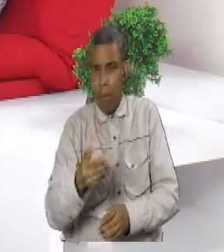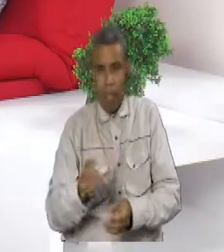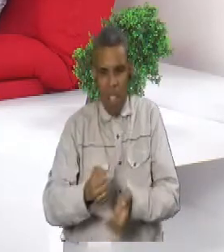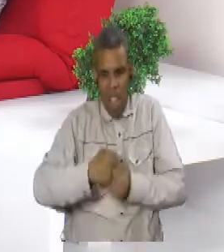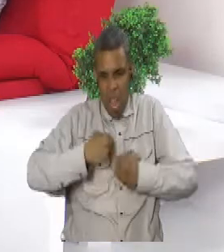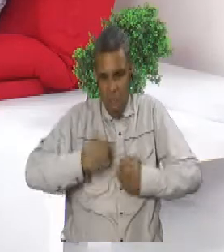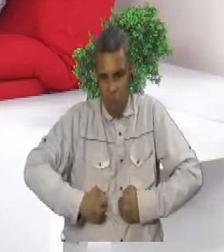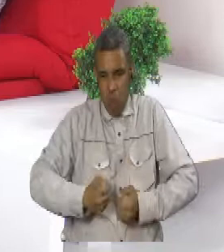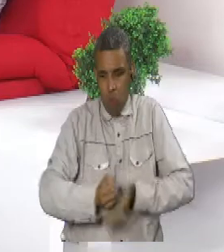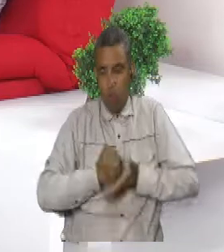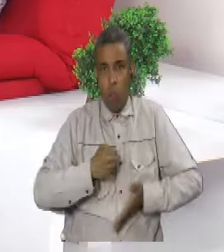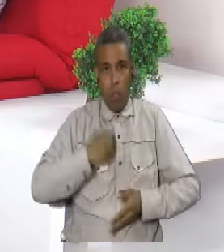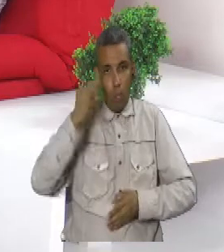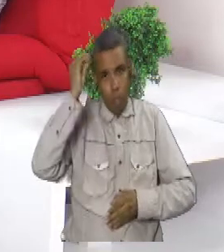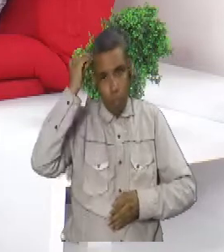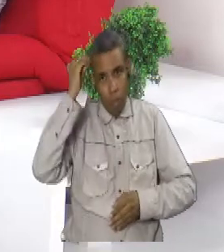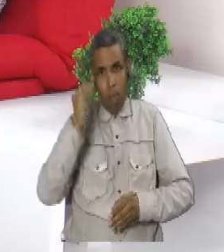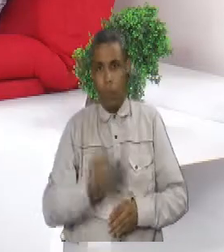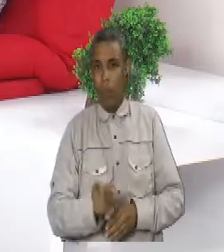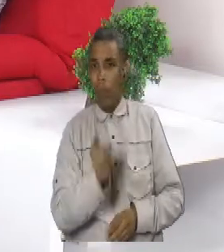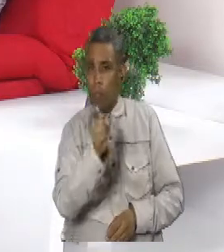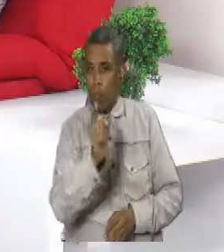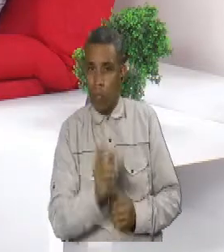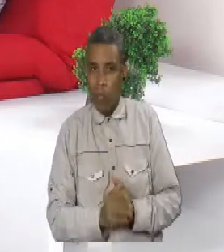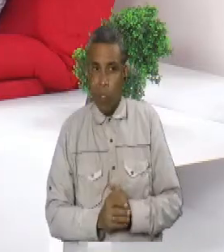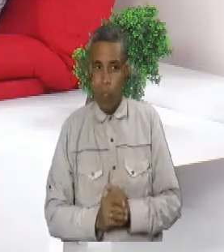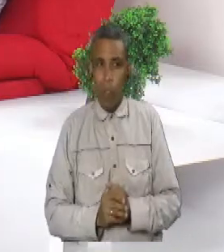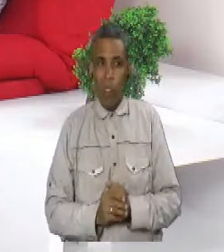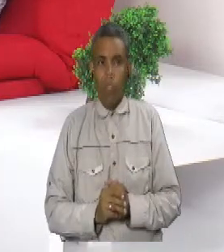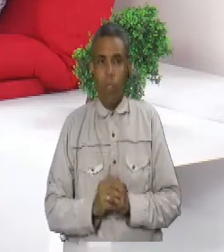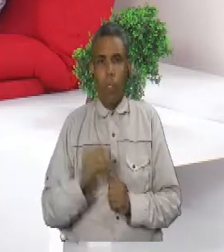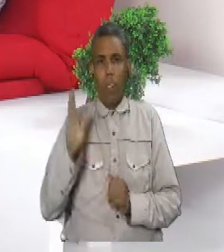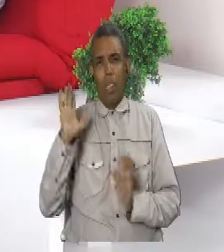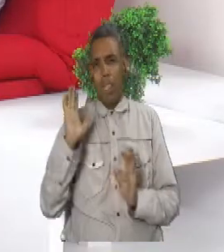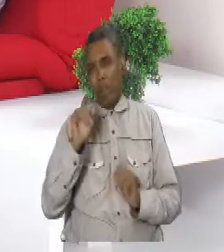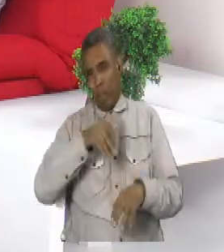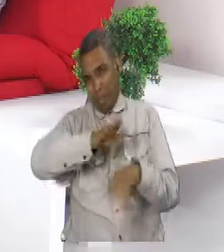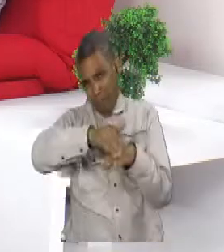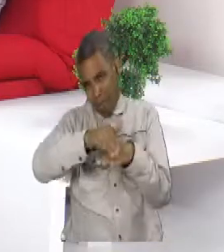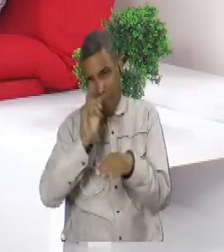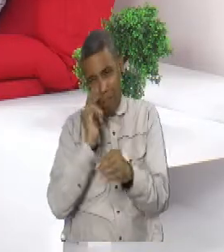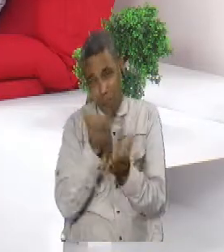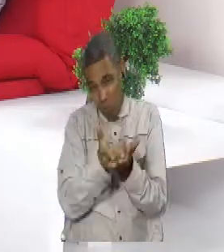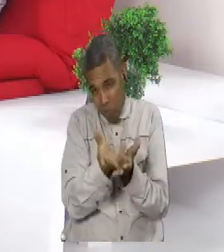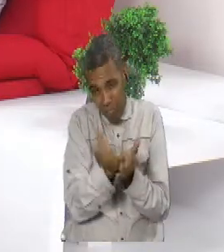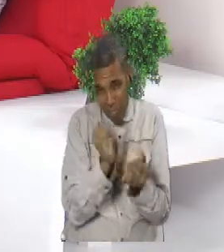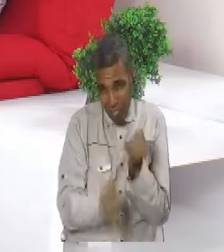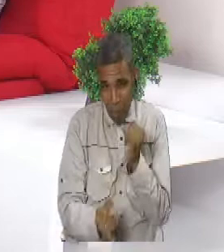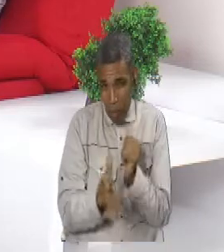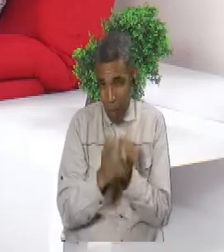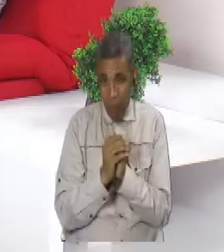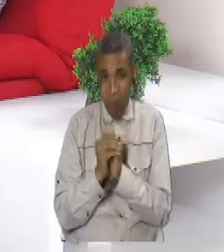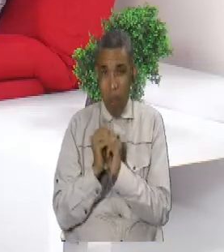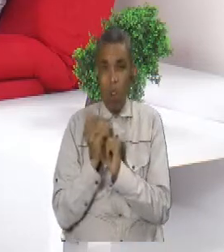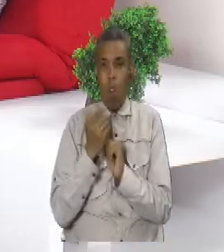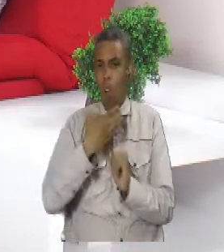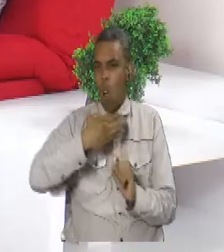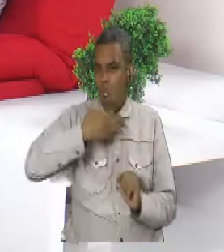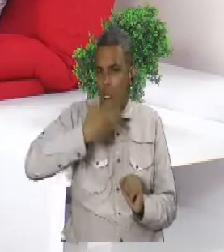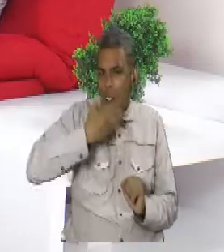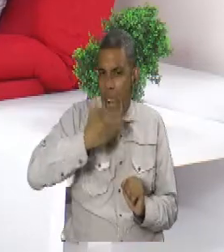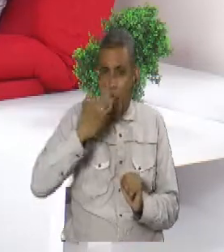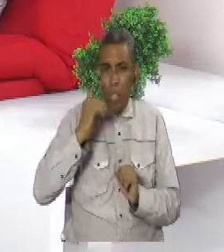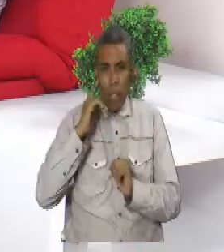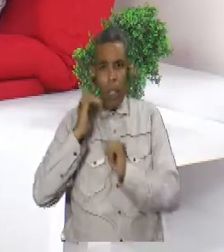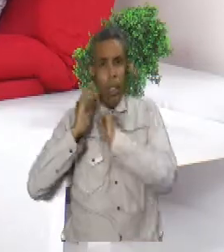Y por favor, no hagan tratamientos seguidos en su cabello, no tinturen tantas veces. No, no la tintes, plancha, no plancha, no secado. Yo no le estoy diciendo